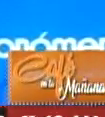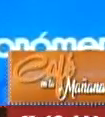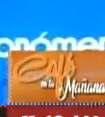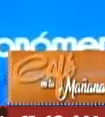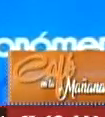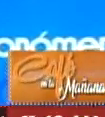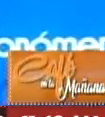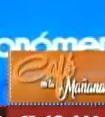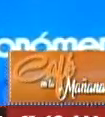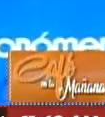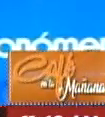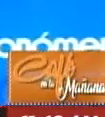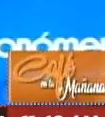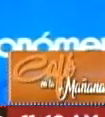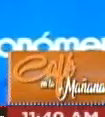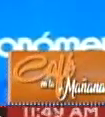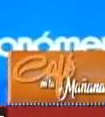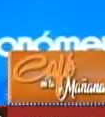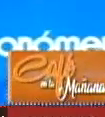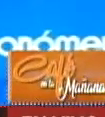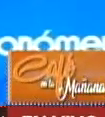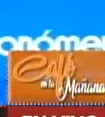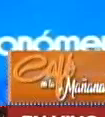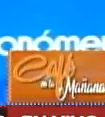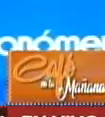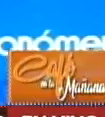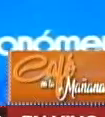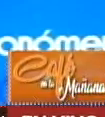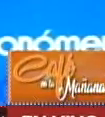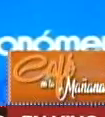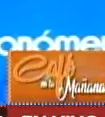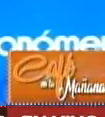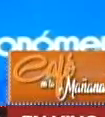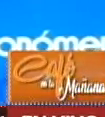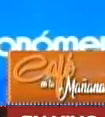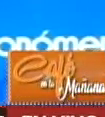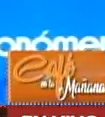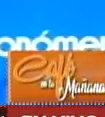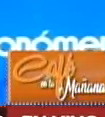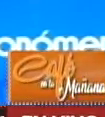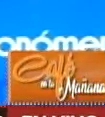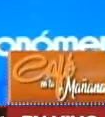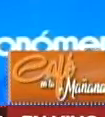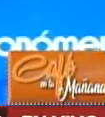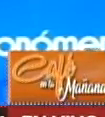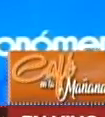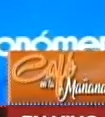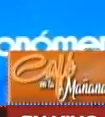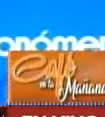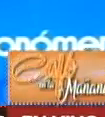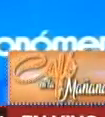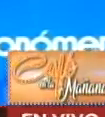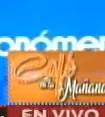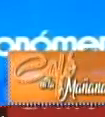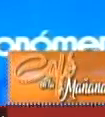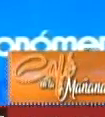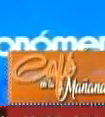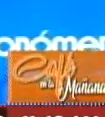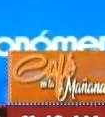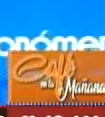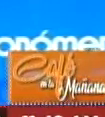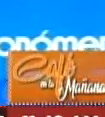empresa petroquímica venezolana Monómeros, recuperada por el Estado venezolano el pasado 19 de septiembre. Adelante. Sí, muy buenos